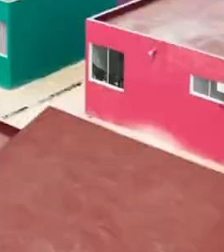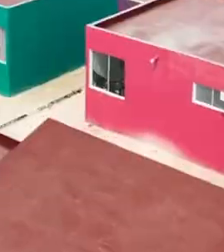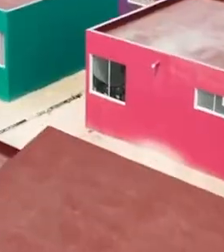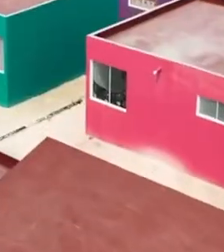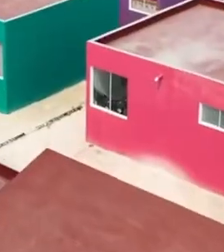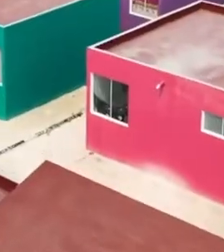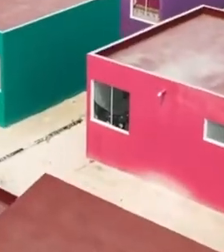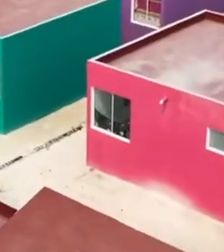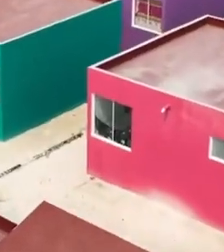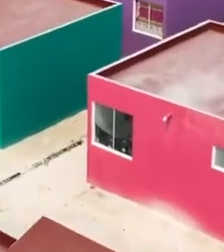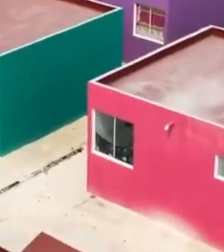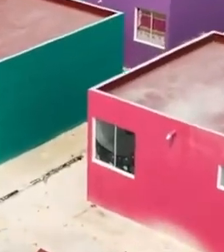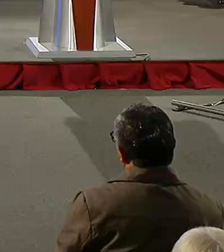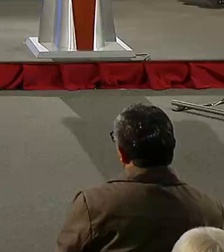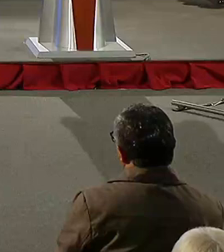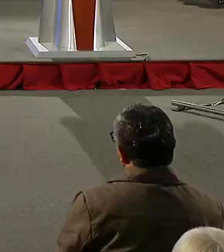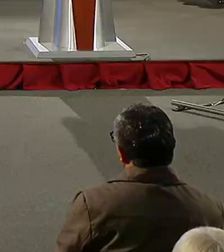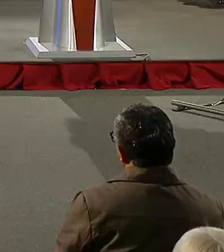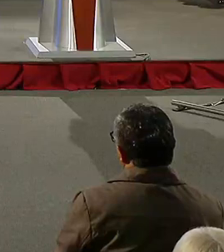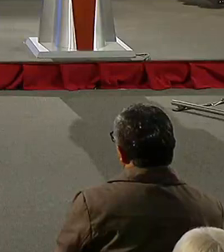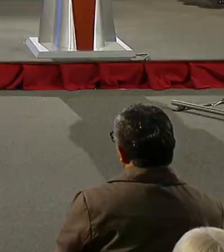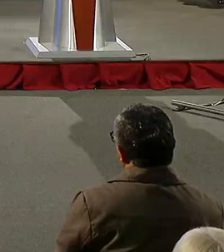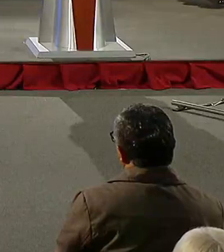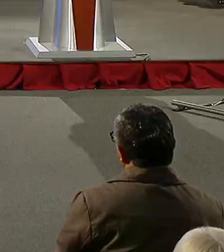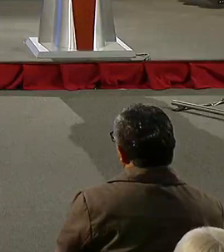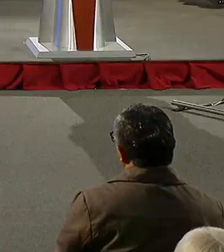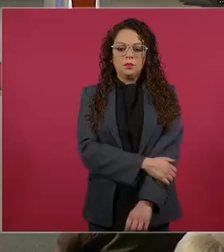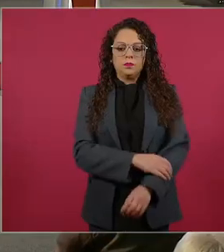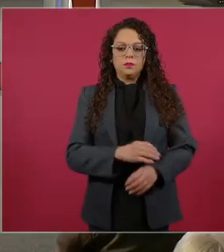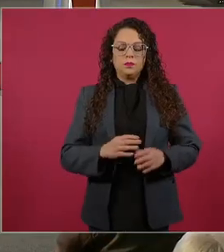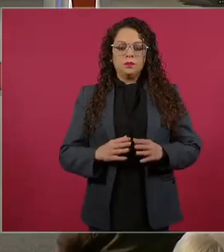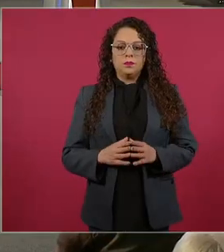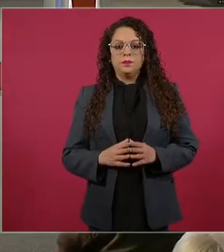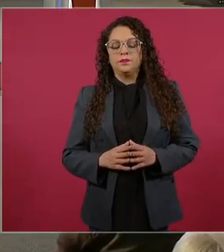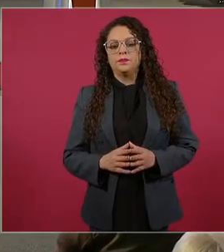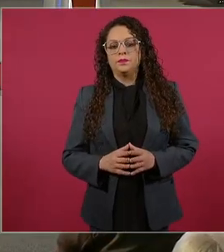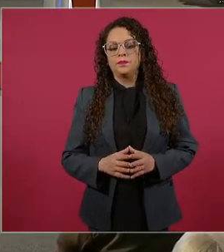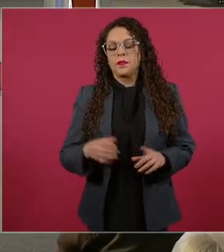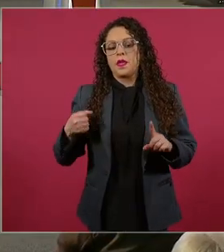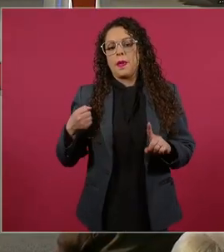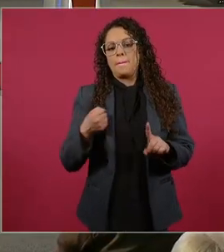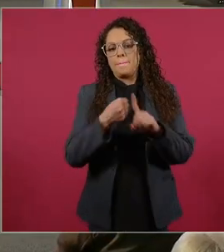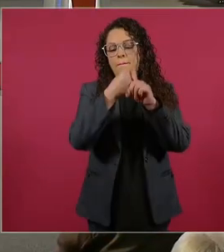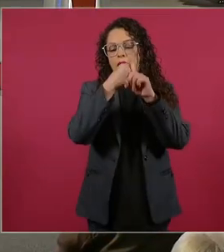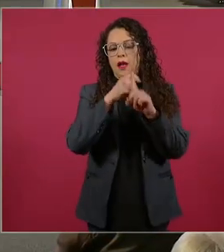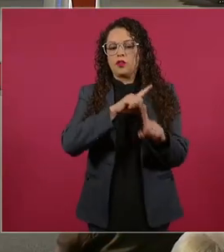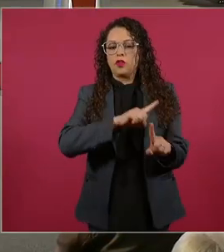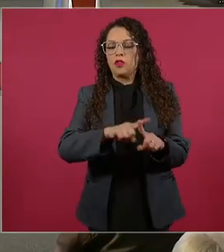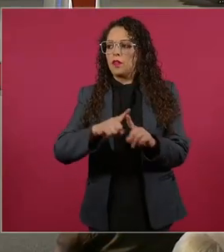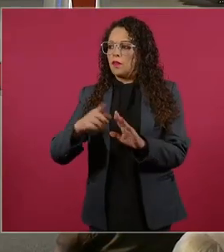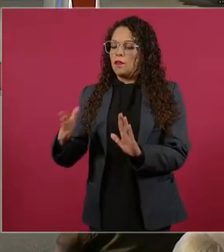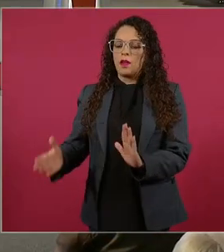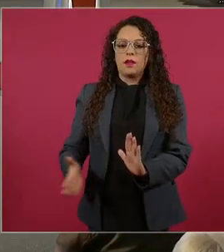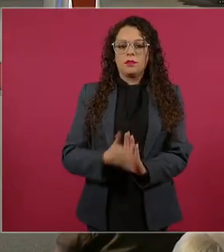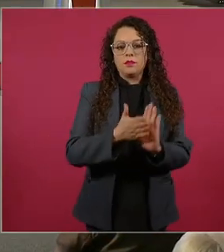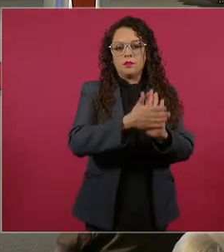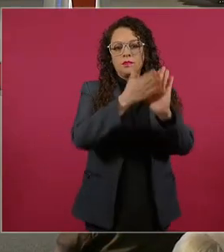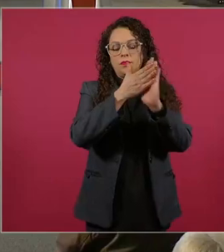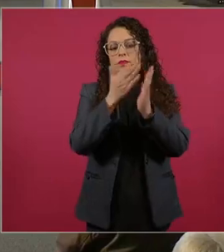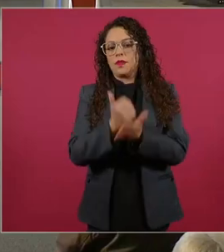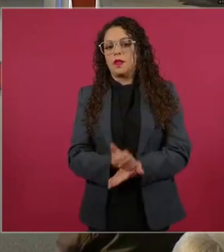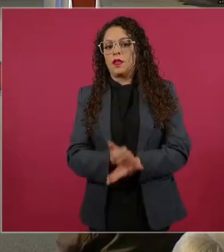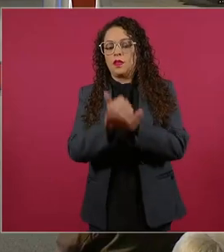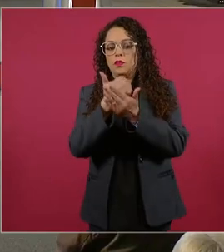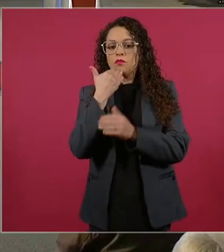Maya, pero sí siente orgullo de que todo su impacto, todas sus obras contribuyeron para sus